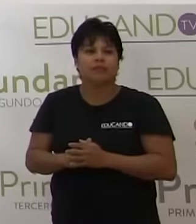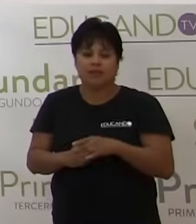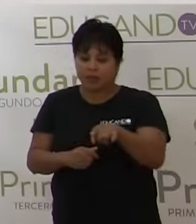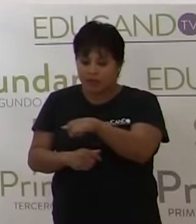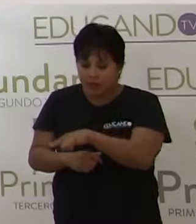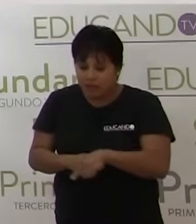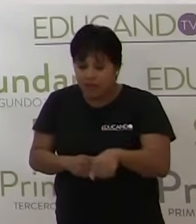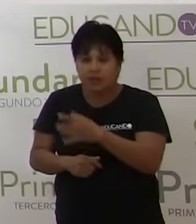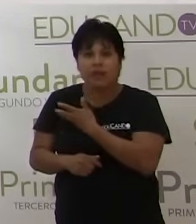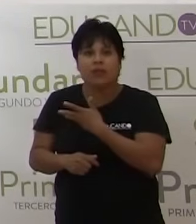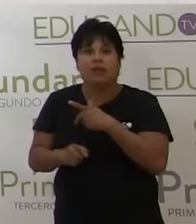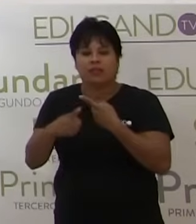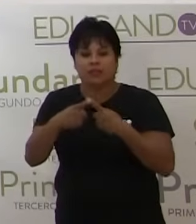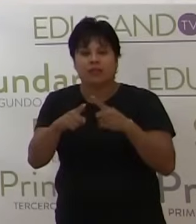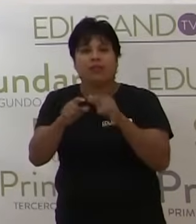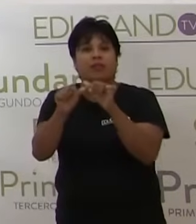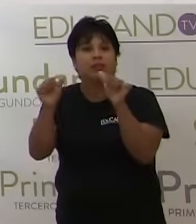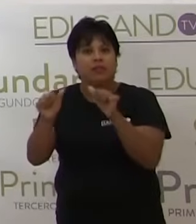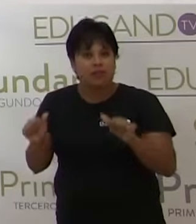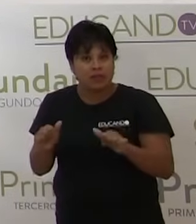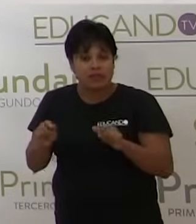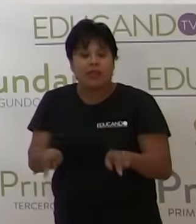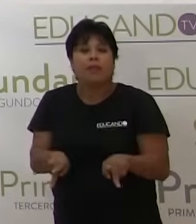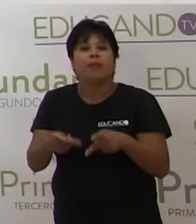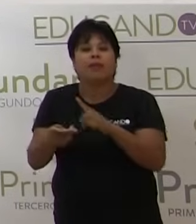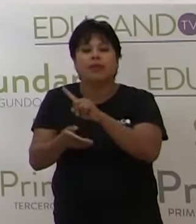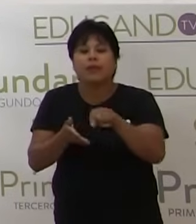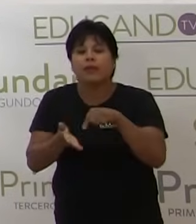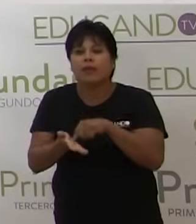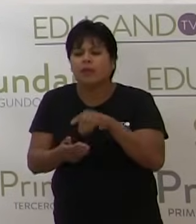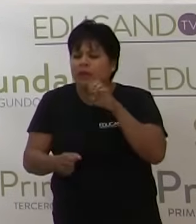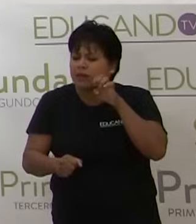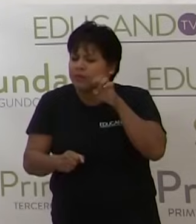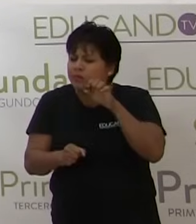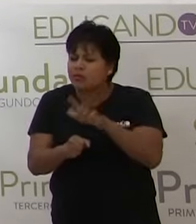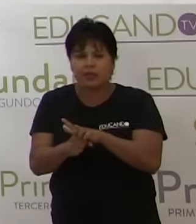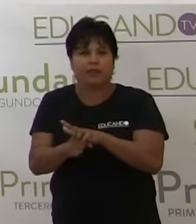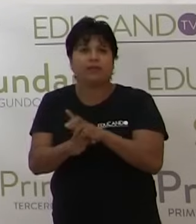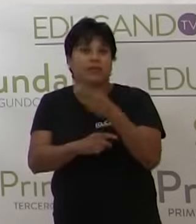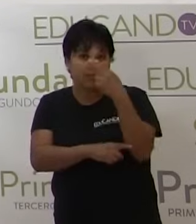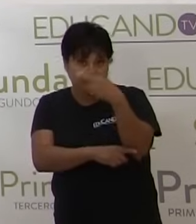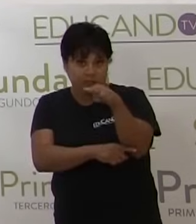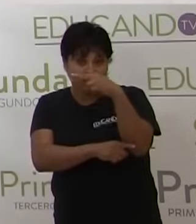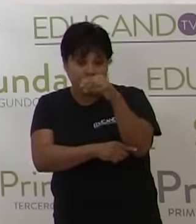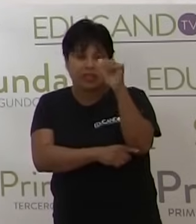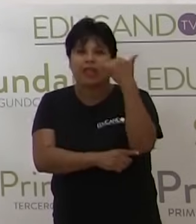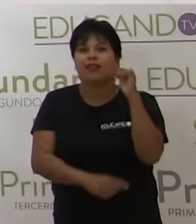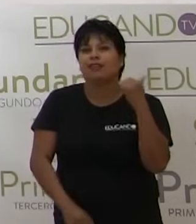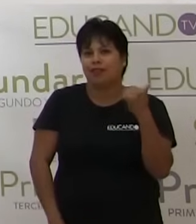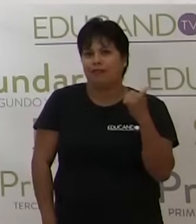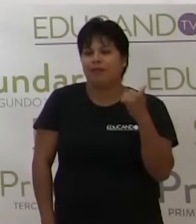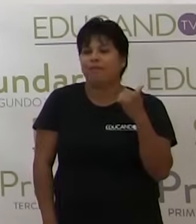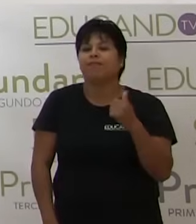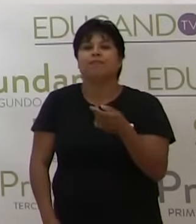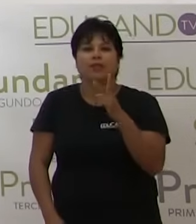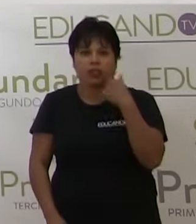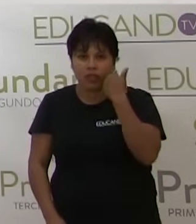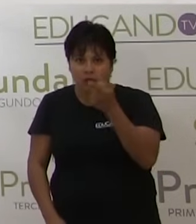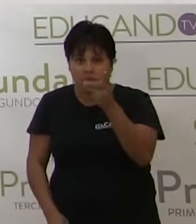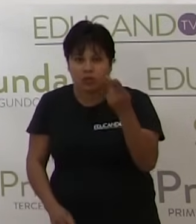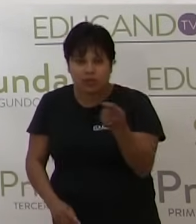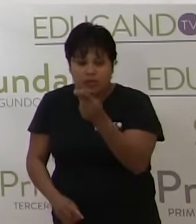tenemos unas artesanías que venden en un lugar muy especial se llama atsompa pero quiero que